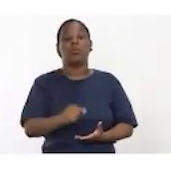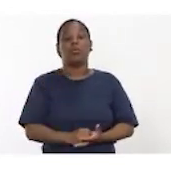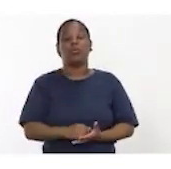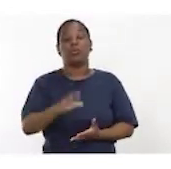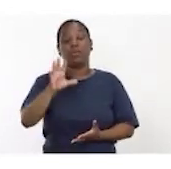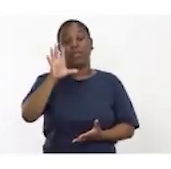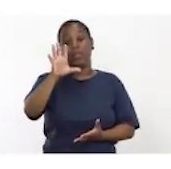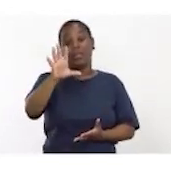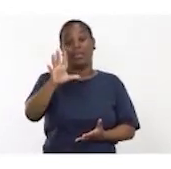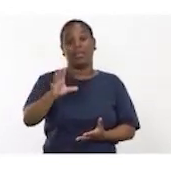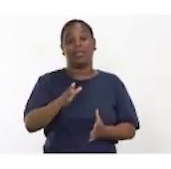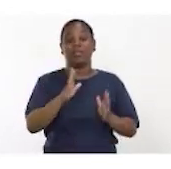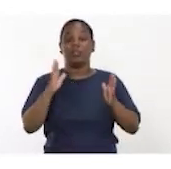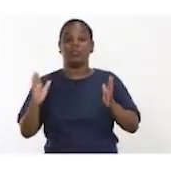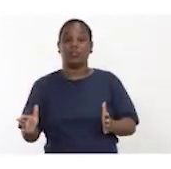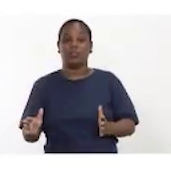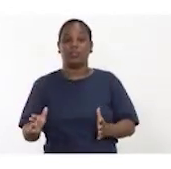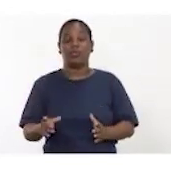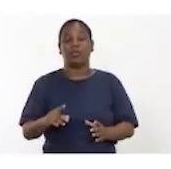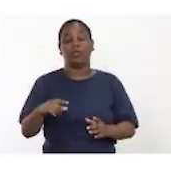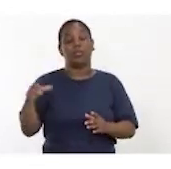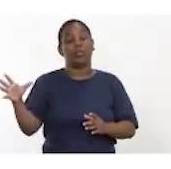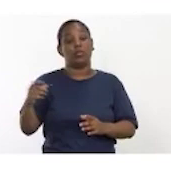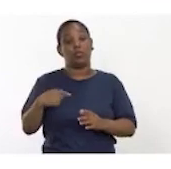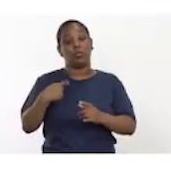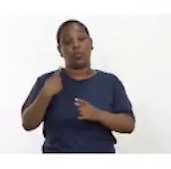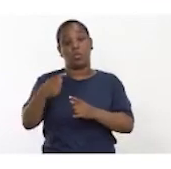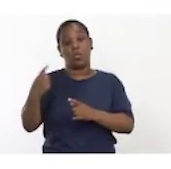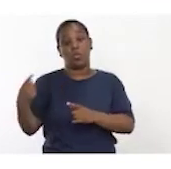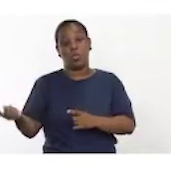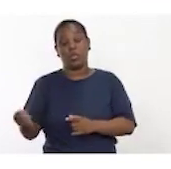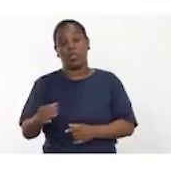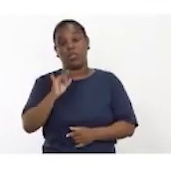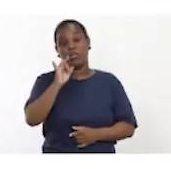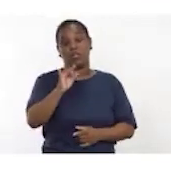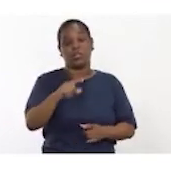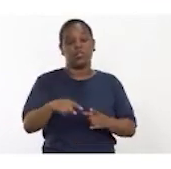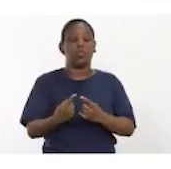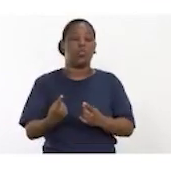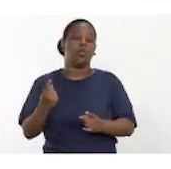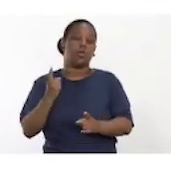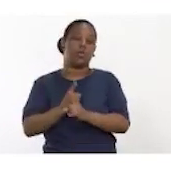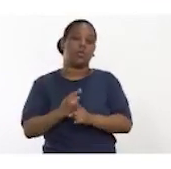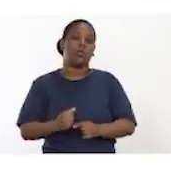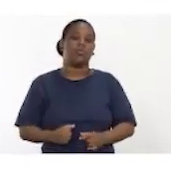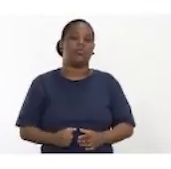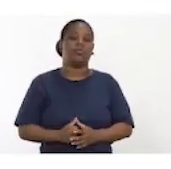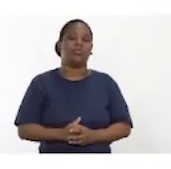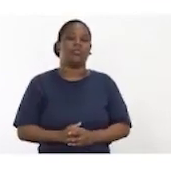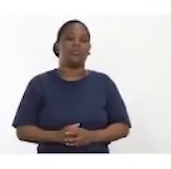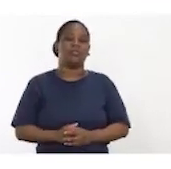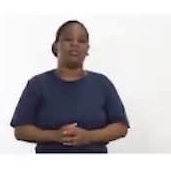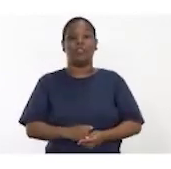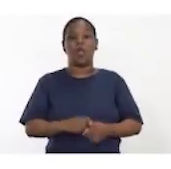por último, el quinto semestre regular y séptimo por